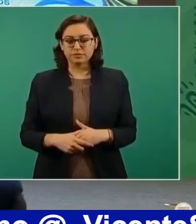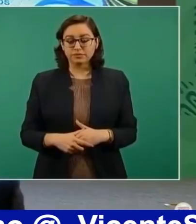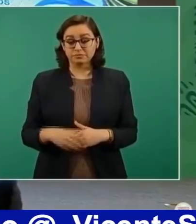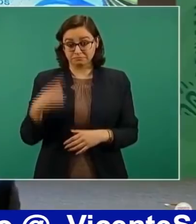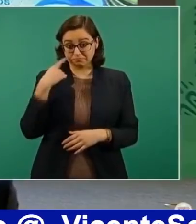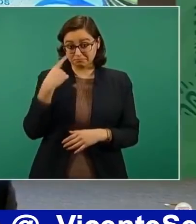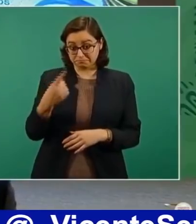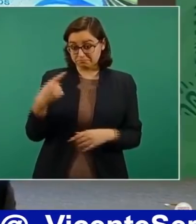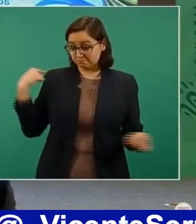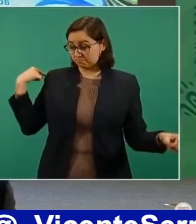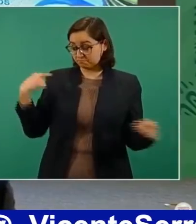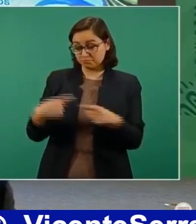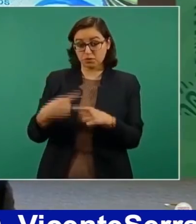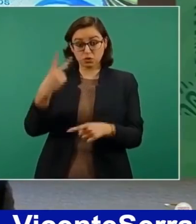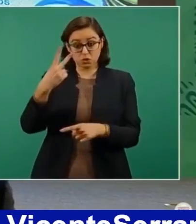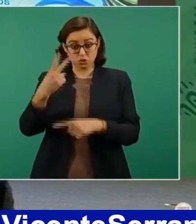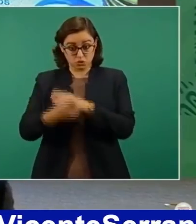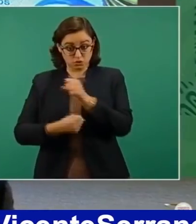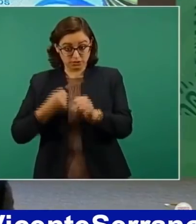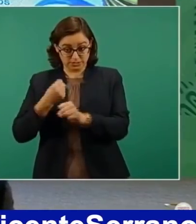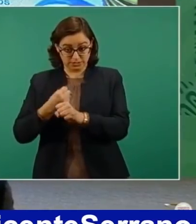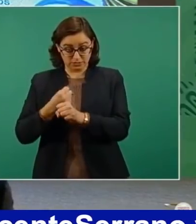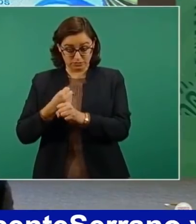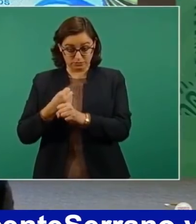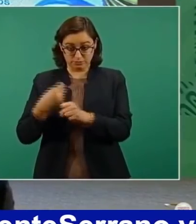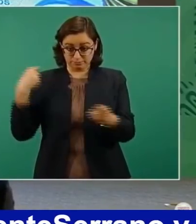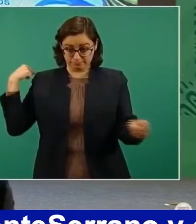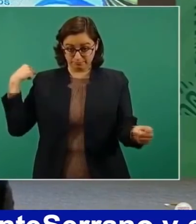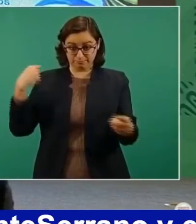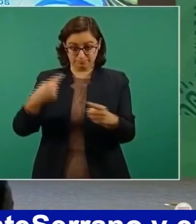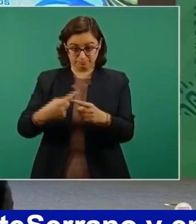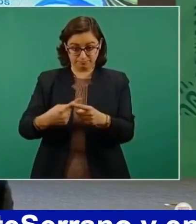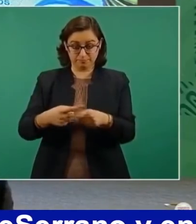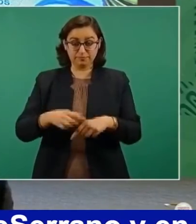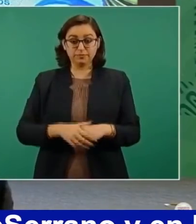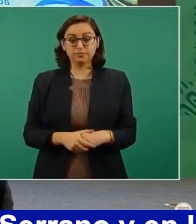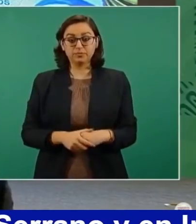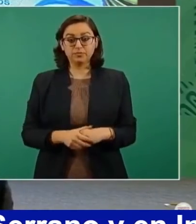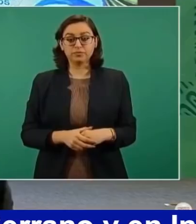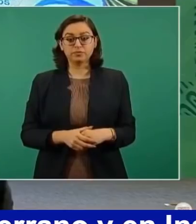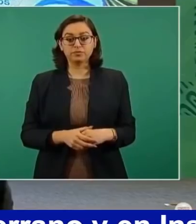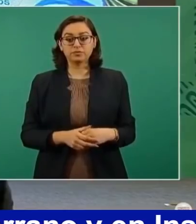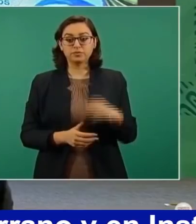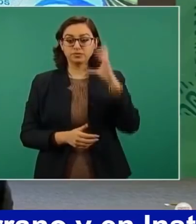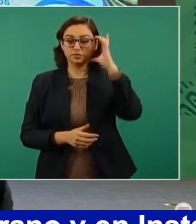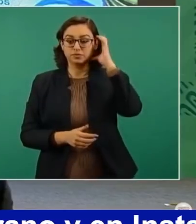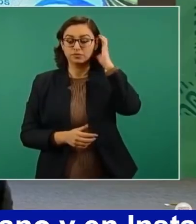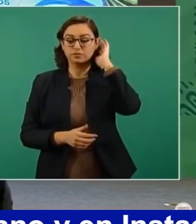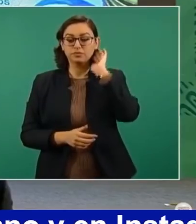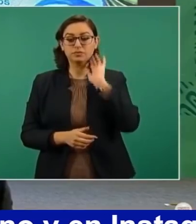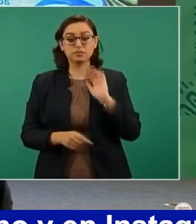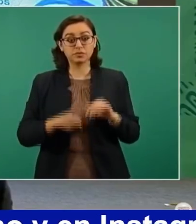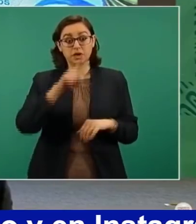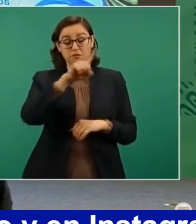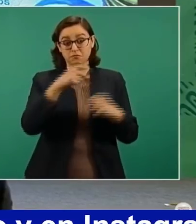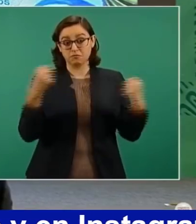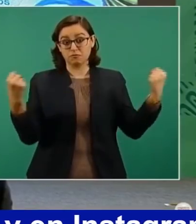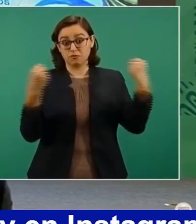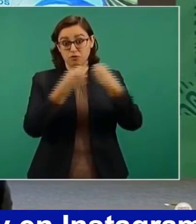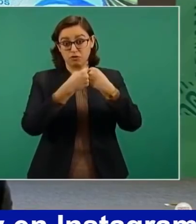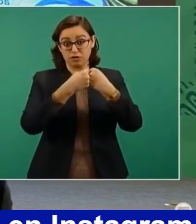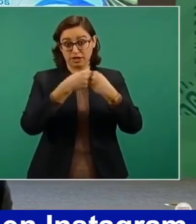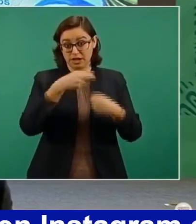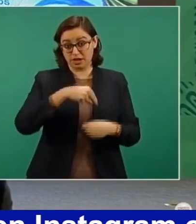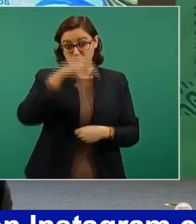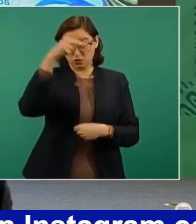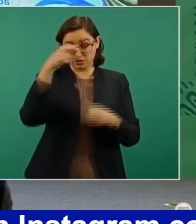Esto es lo que ha pasado. Y en el caso de la frontera fue el doble el primer